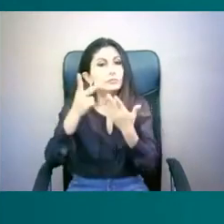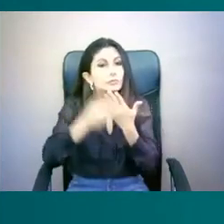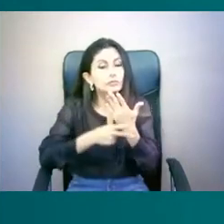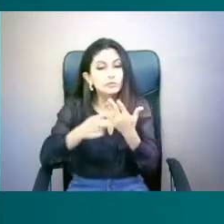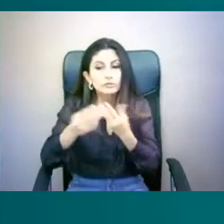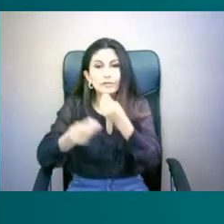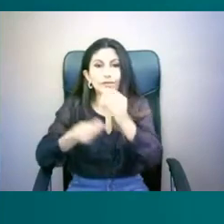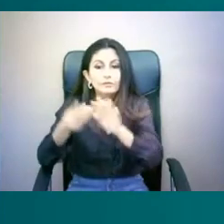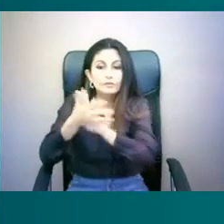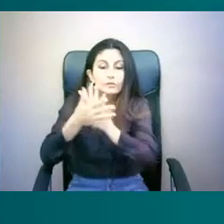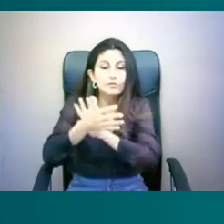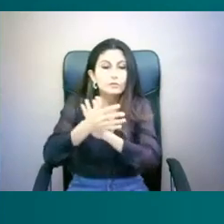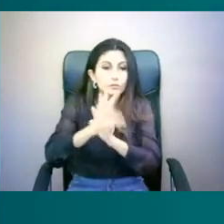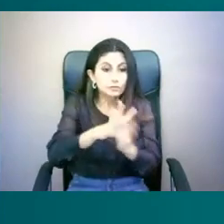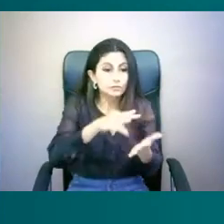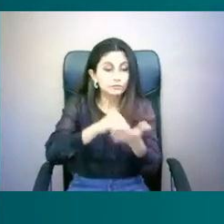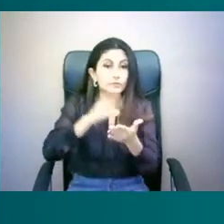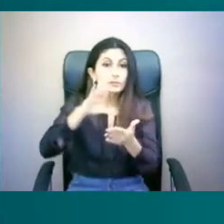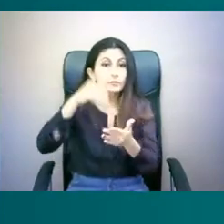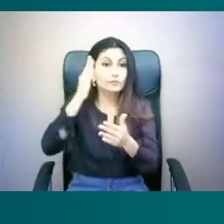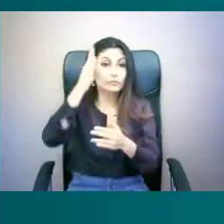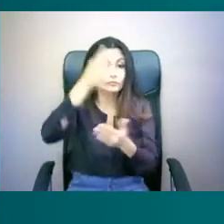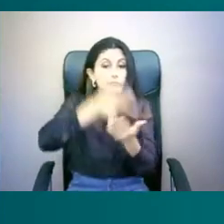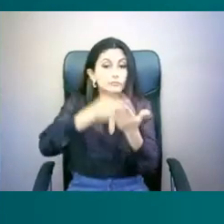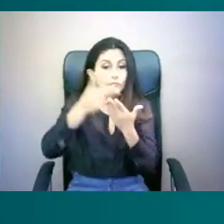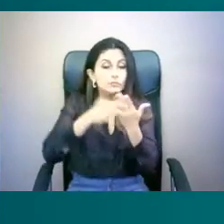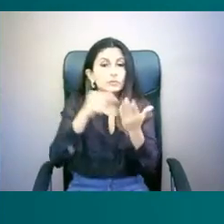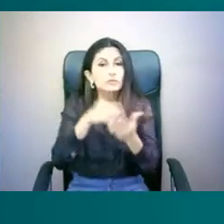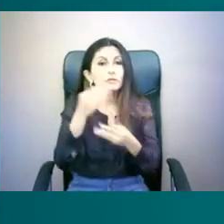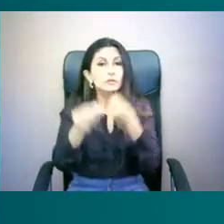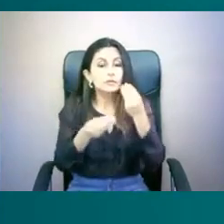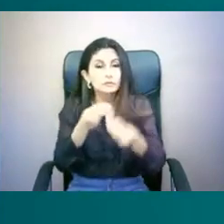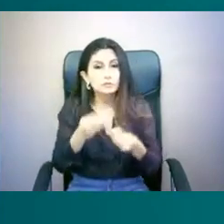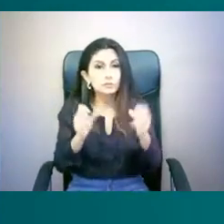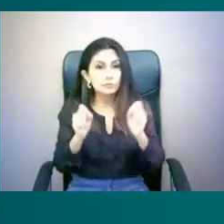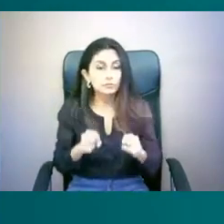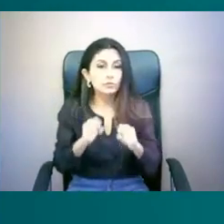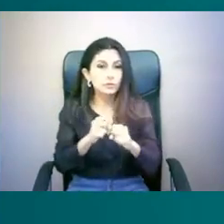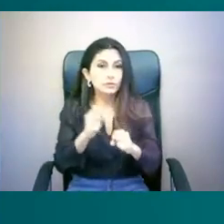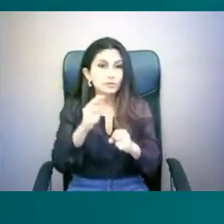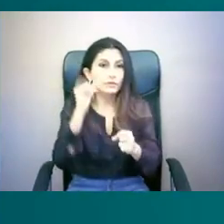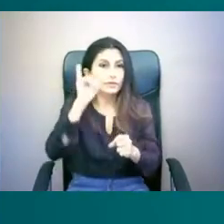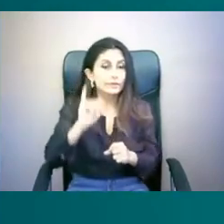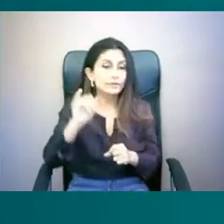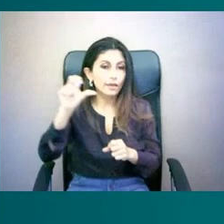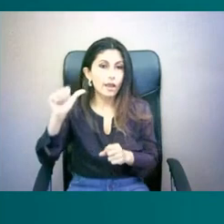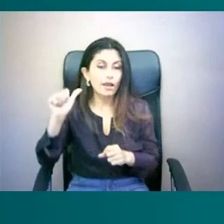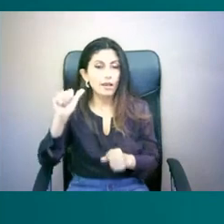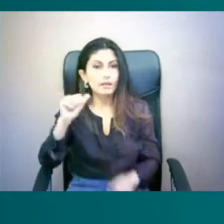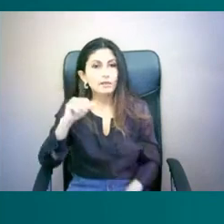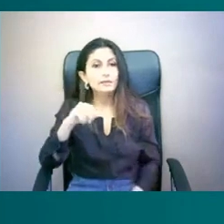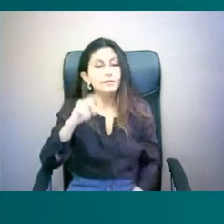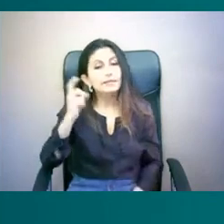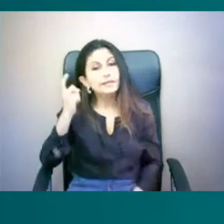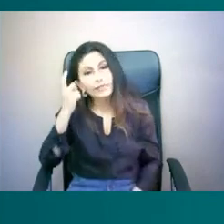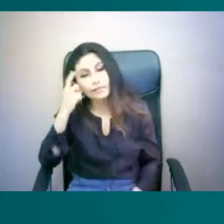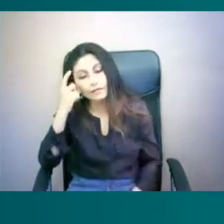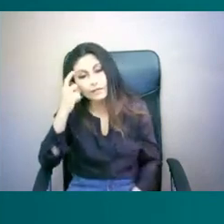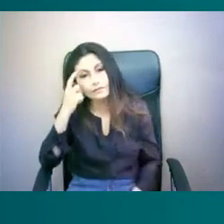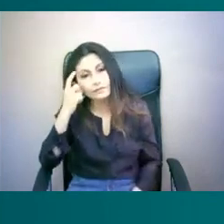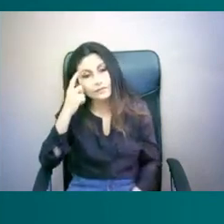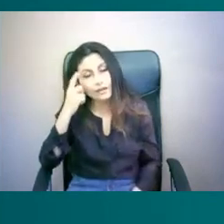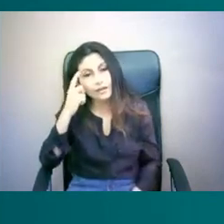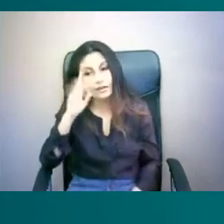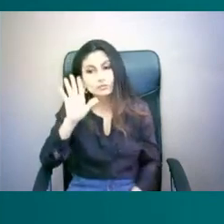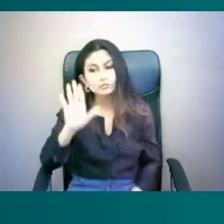para proyectos futuros. Y aquí es donde digamos nos va a ayudar entonces mucho todo el marco de la inteligencia artificial y pues las diferentes técnicas que